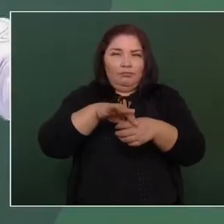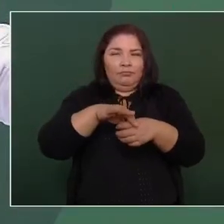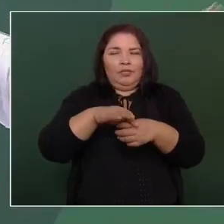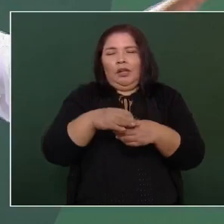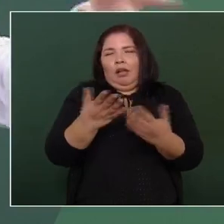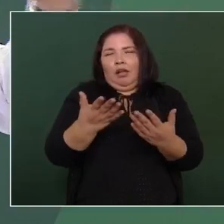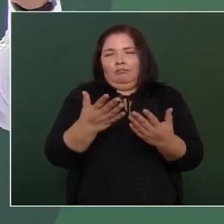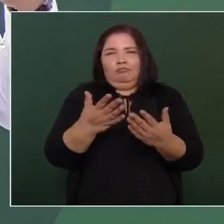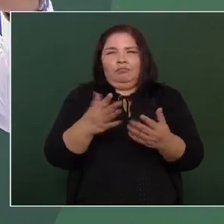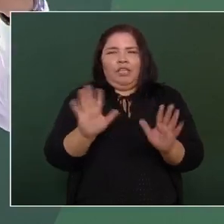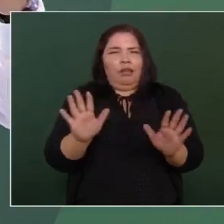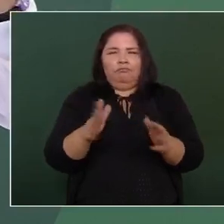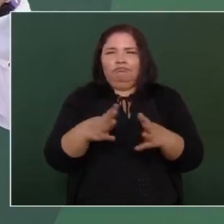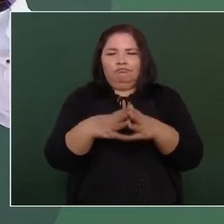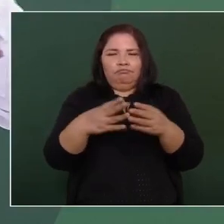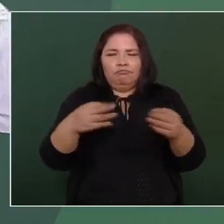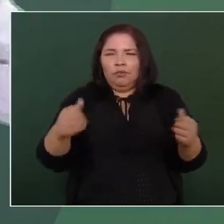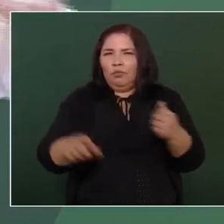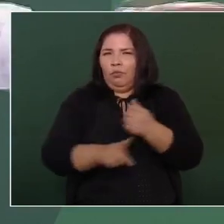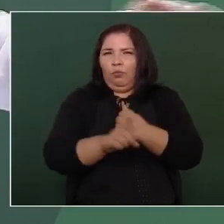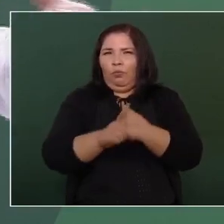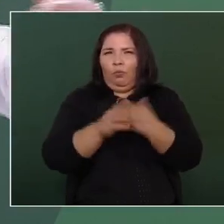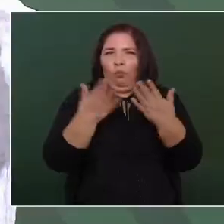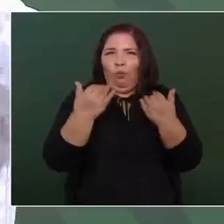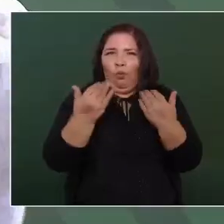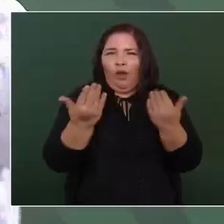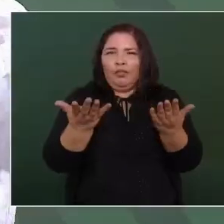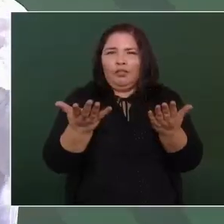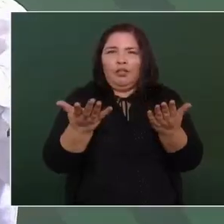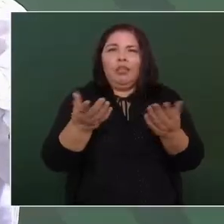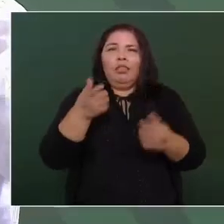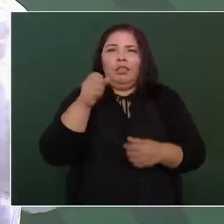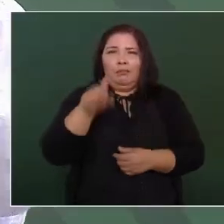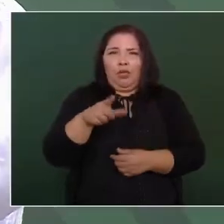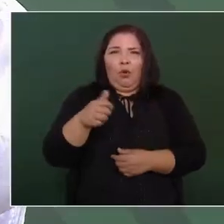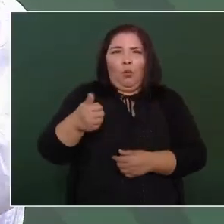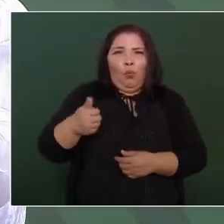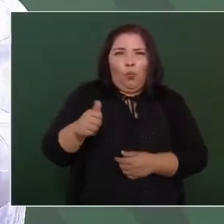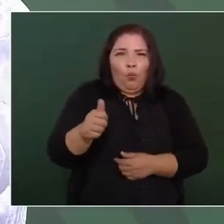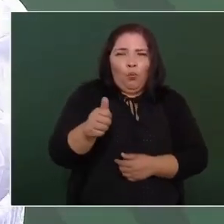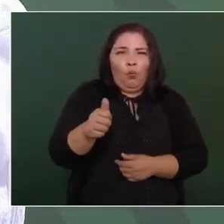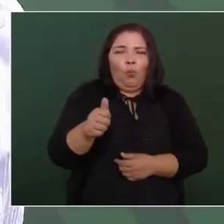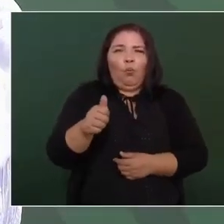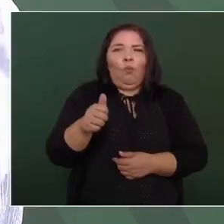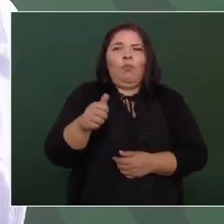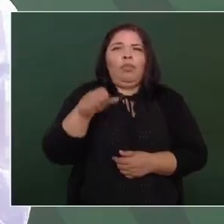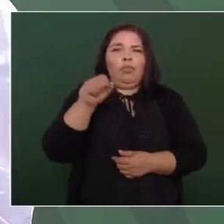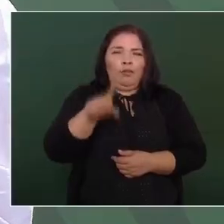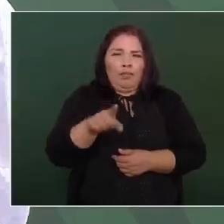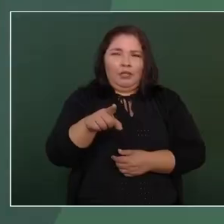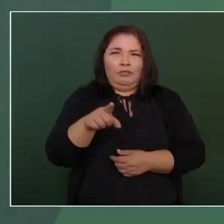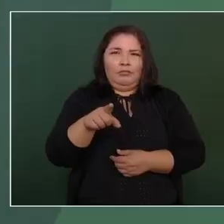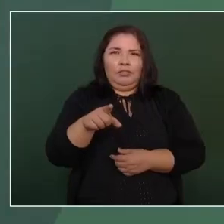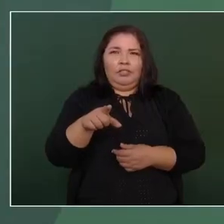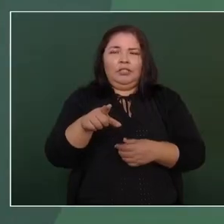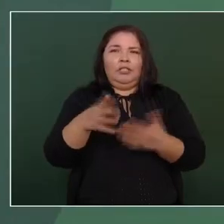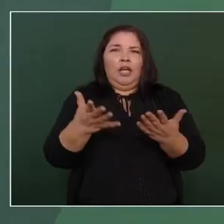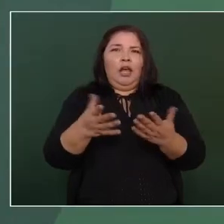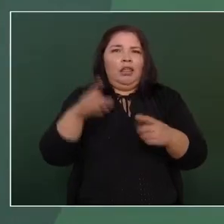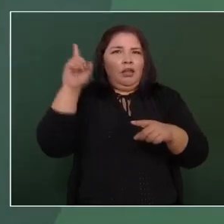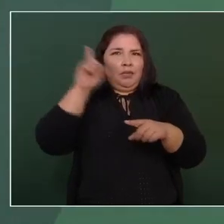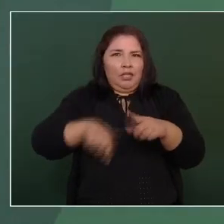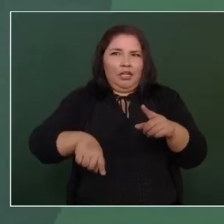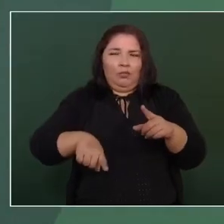Afortunadamente eso está resuelto, y también lo del atún, y también ya quitamos el